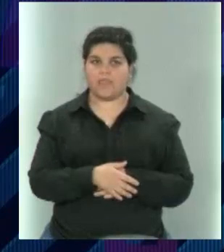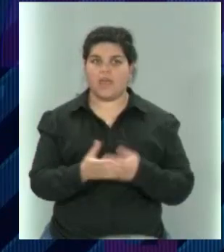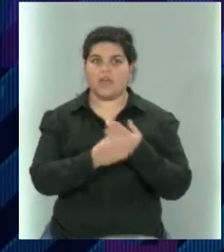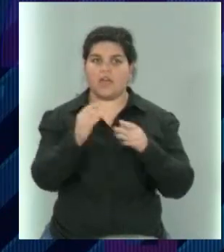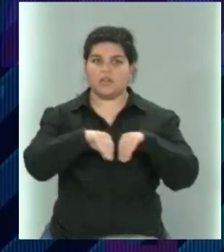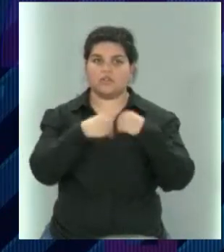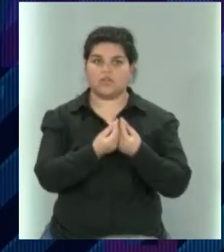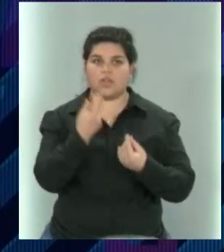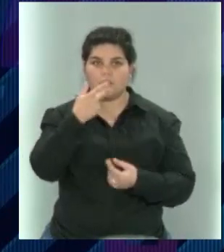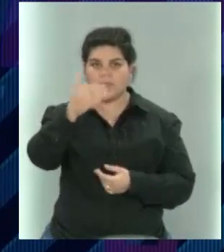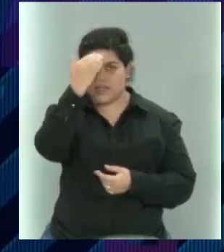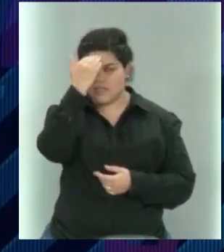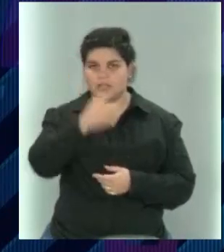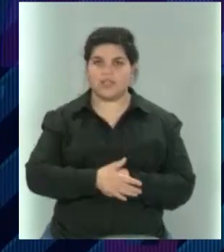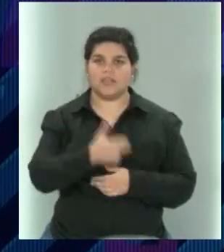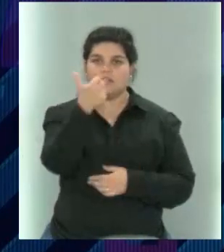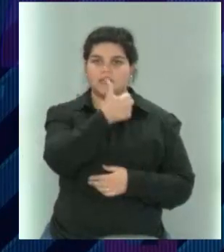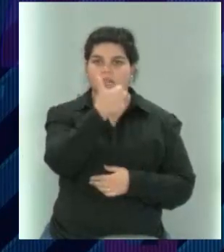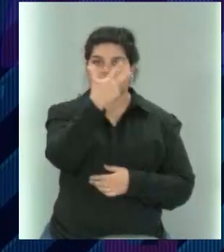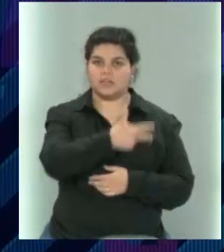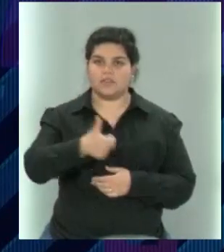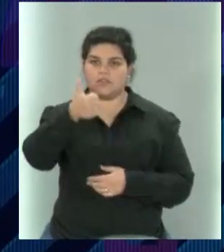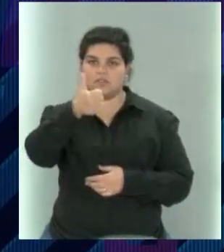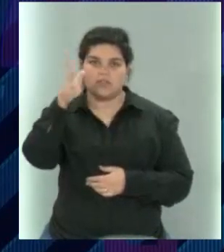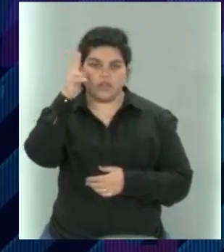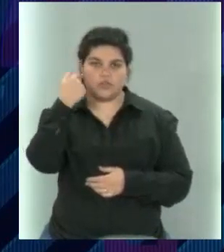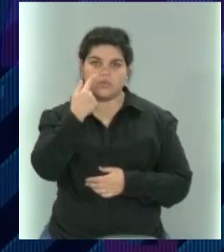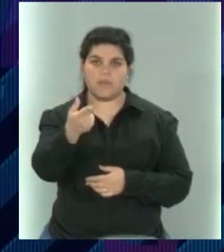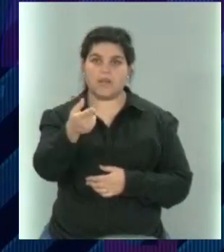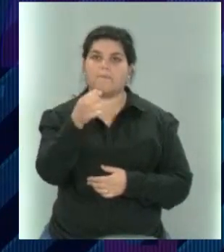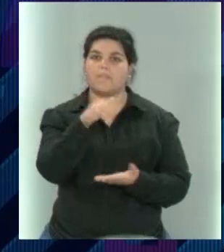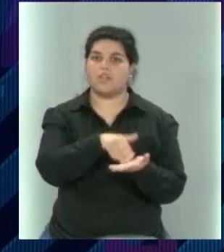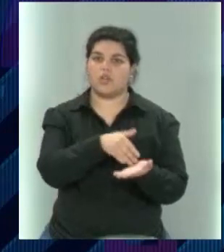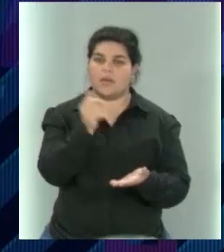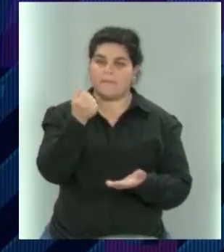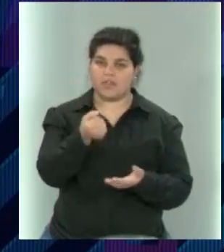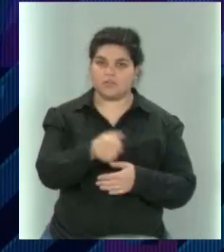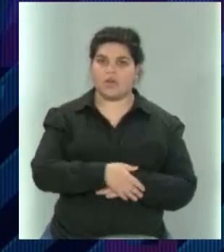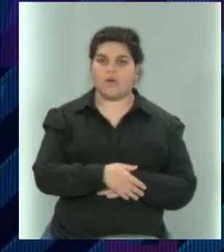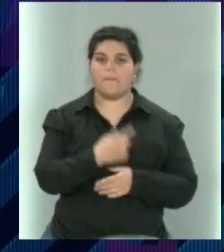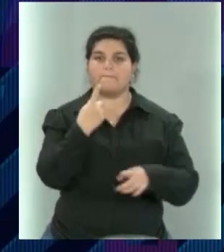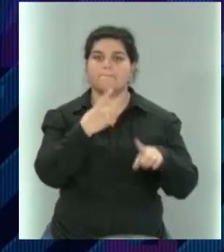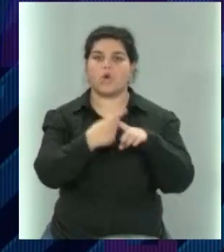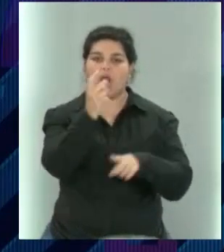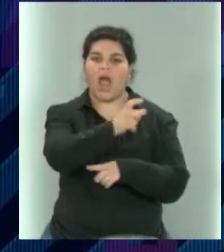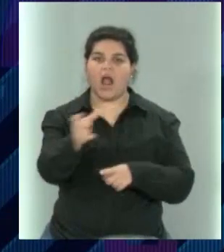educación en 2015, más de 368.000 millones de pesos. Gasto por alumno estatal,